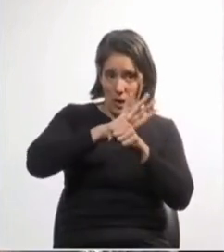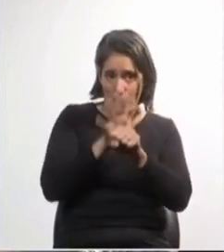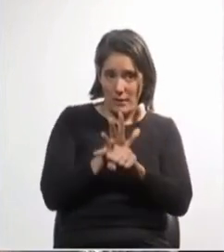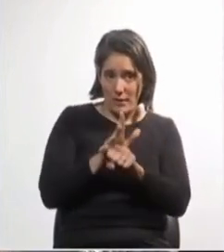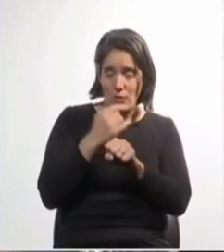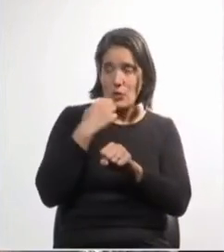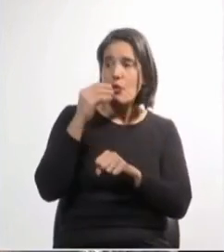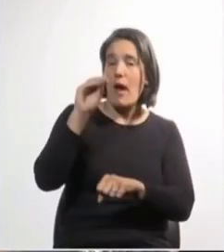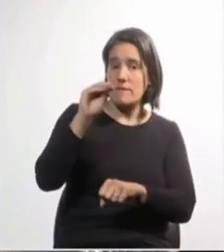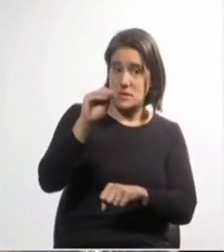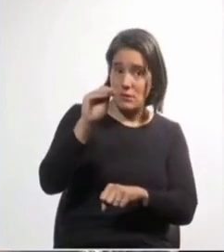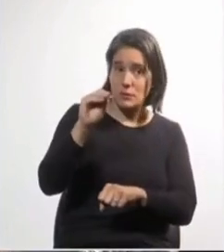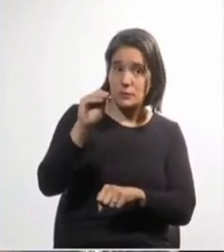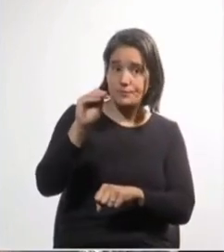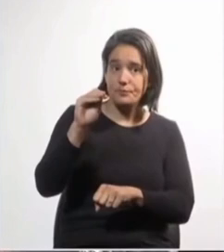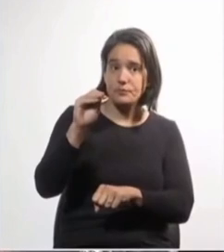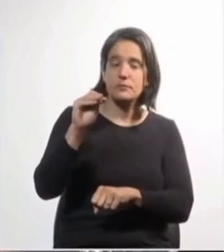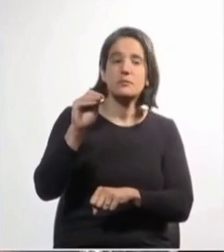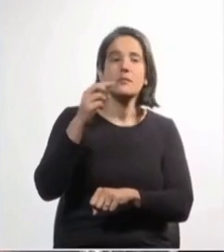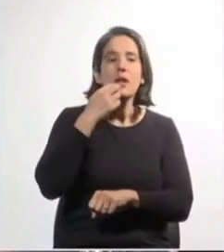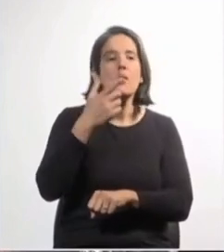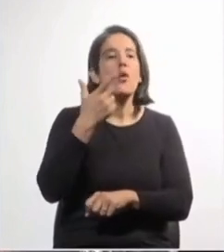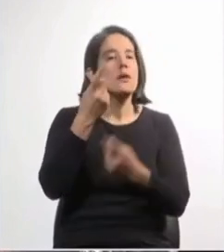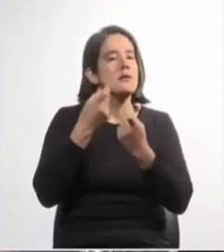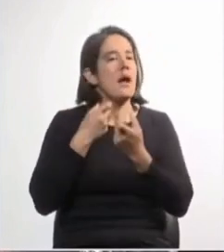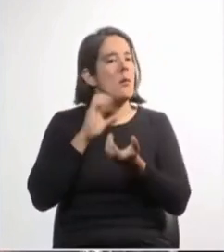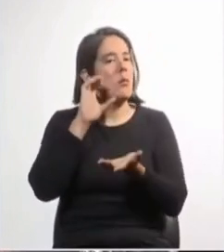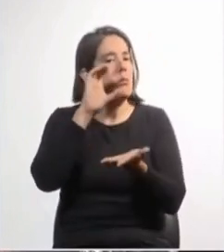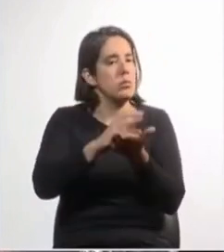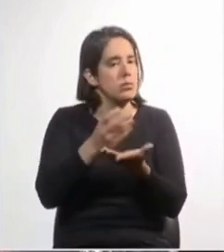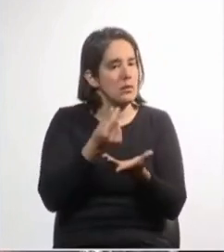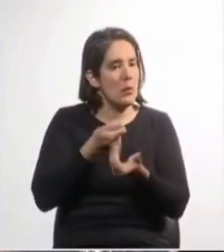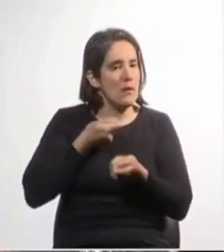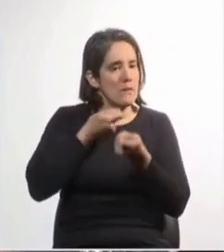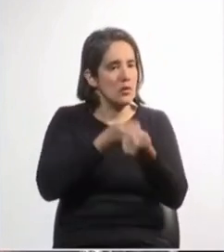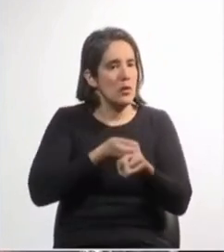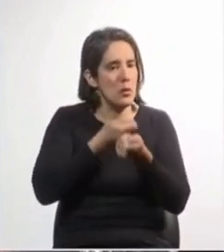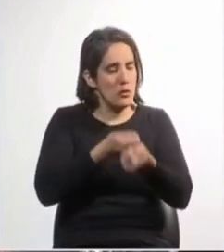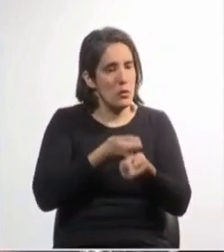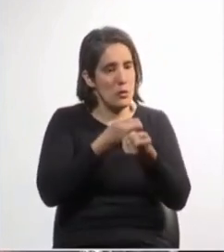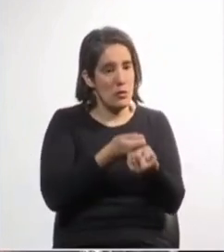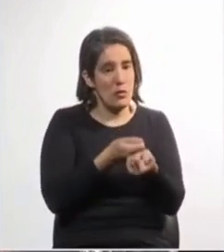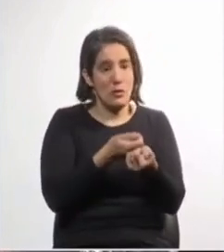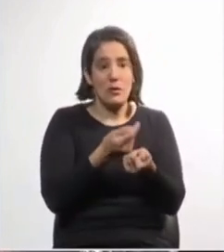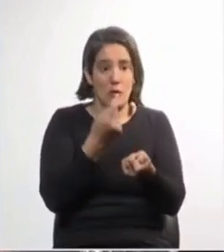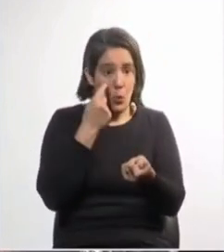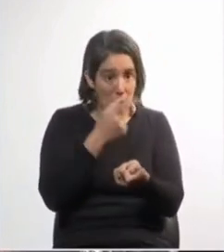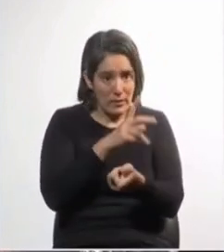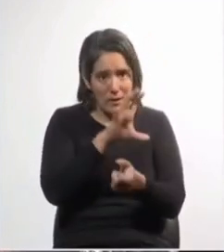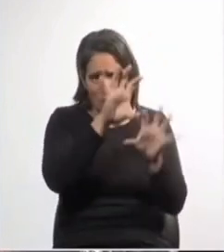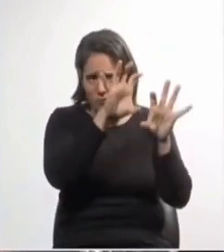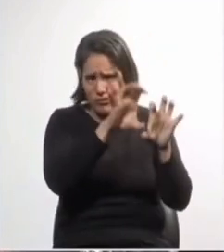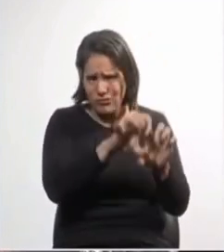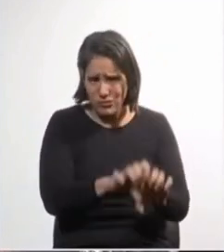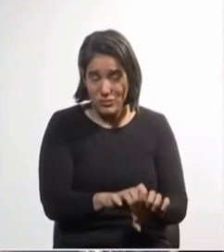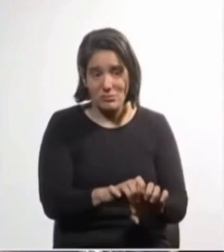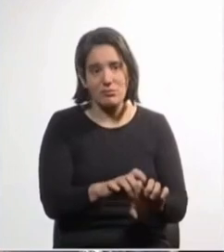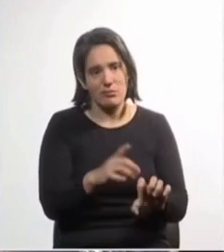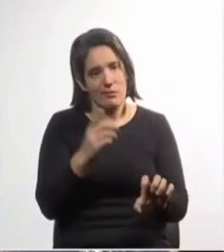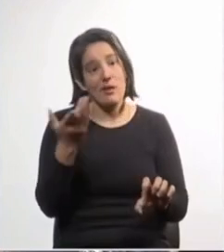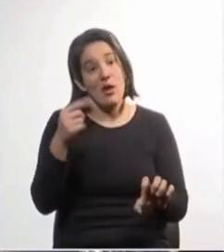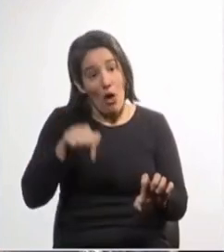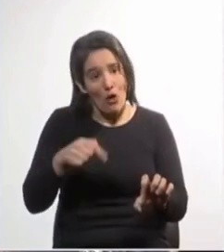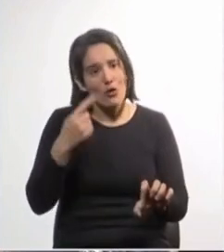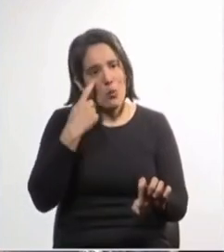habíamos alertado que si no se volcaban recursos suficientes iba a caer mucha gente en la pobreza y fue lo que